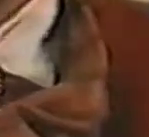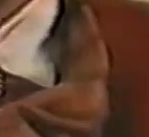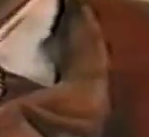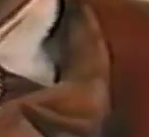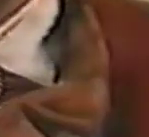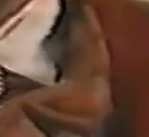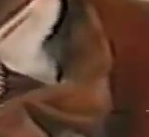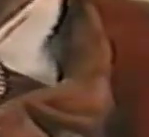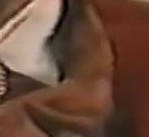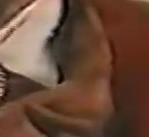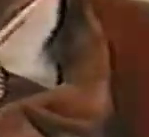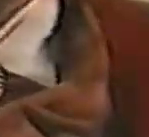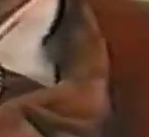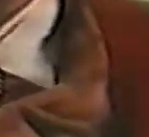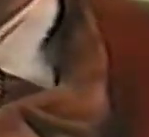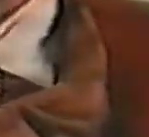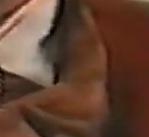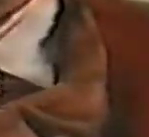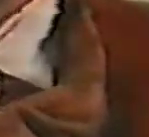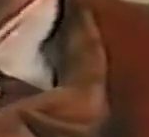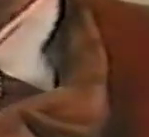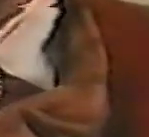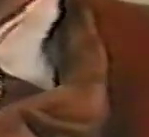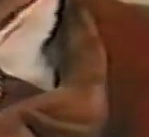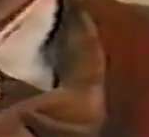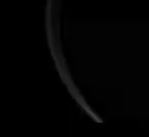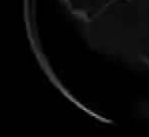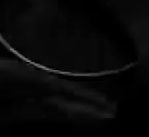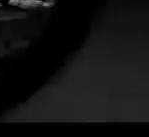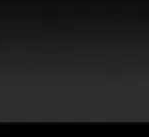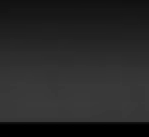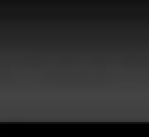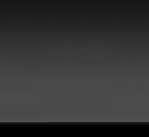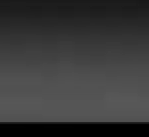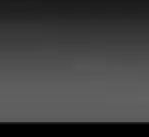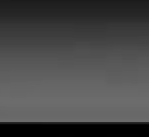verlo. No puedo ver otro rostro que el de antes.